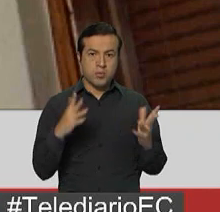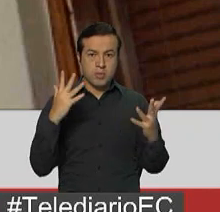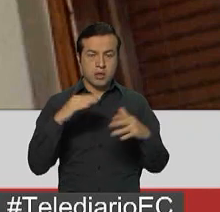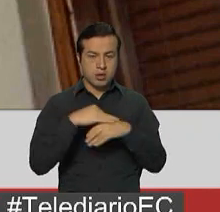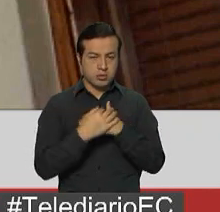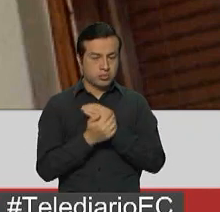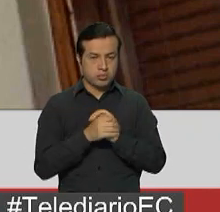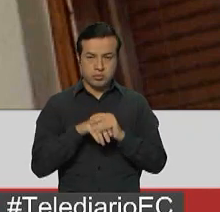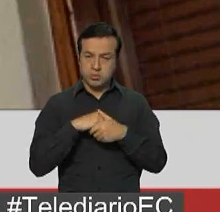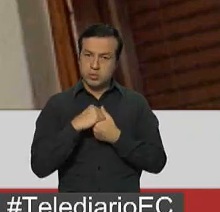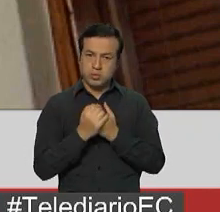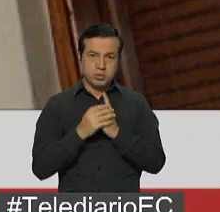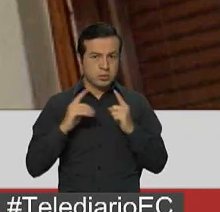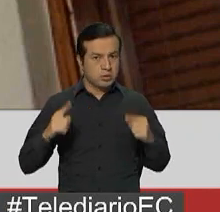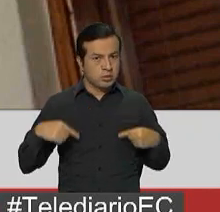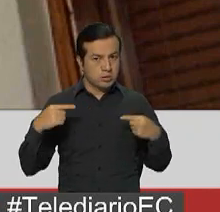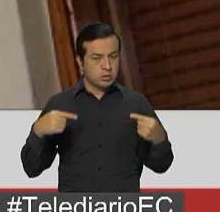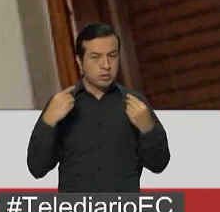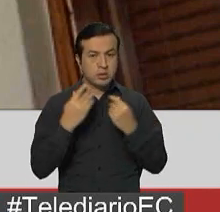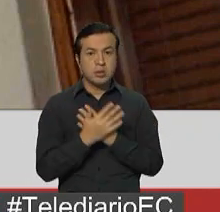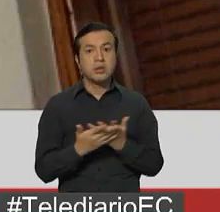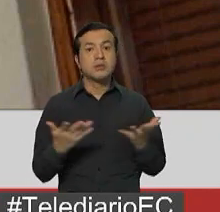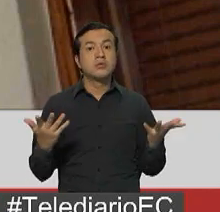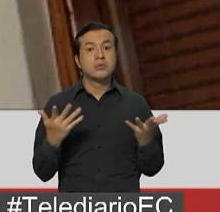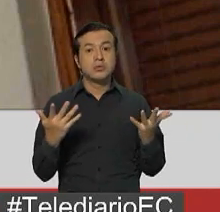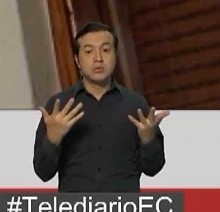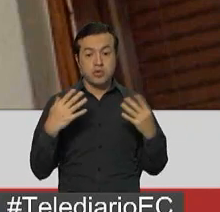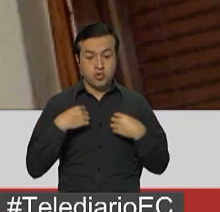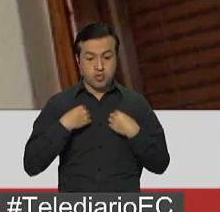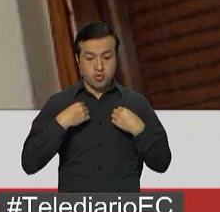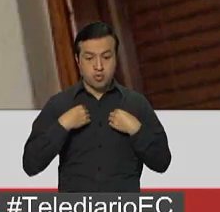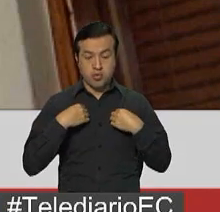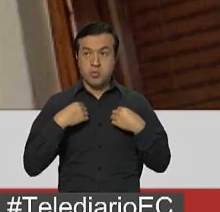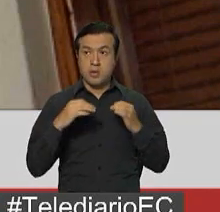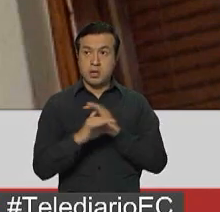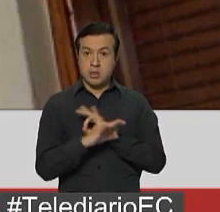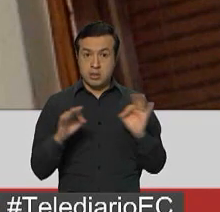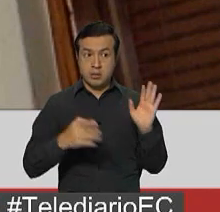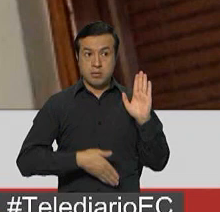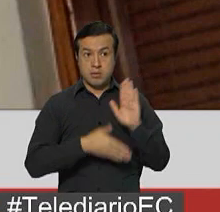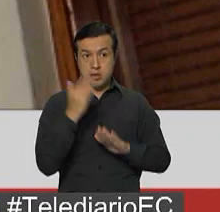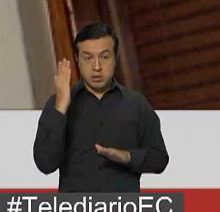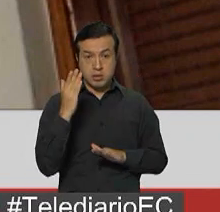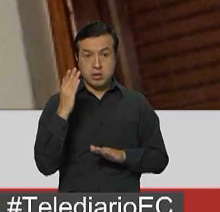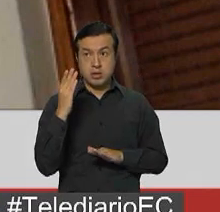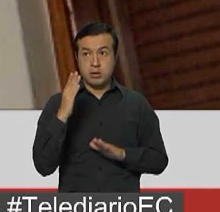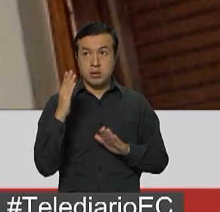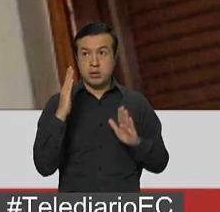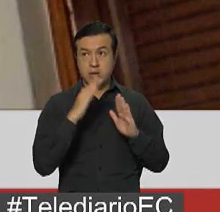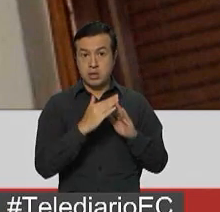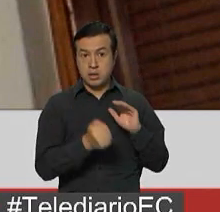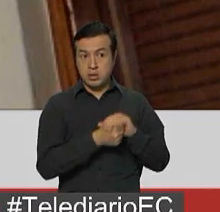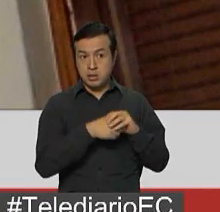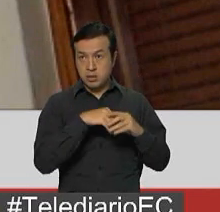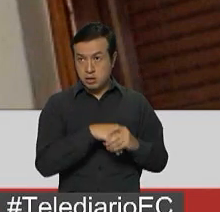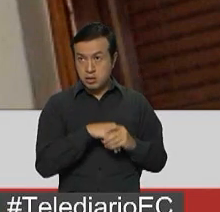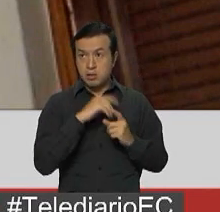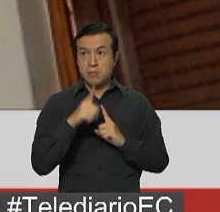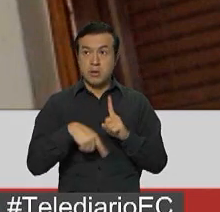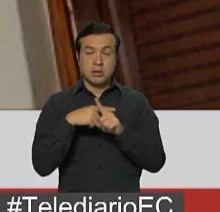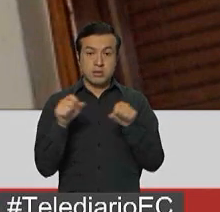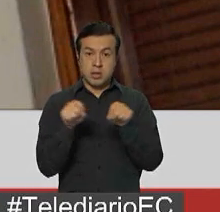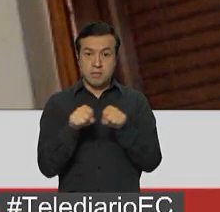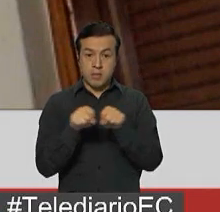las manos constantemente el desinfectar la ropa que utilizamos es que salimos a la calle y dejarla fuera de nuestros hogares al igual que los